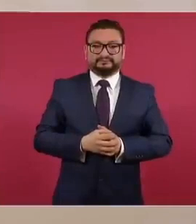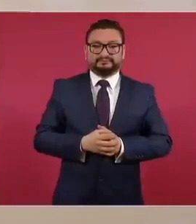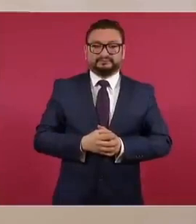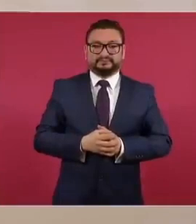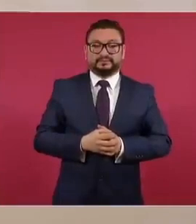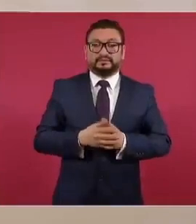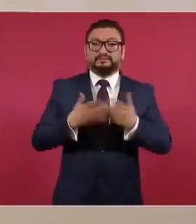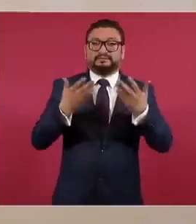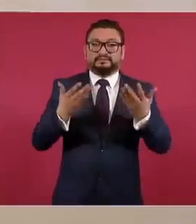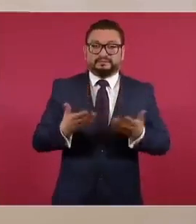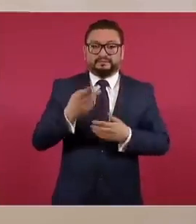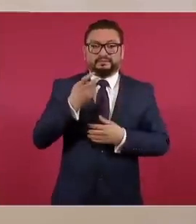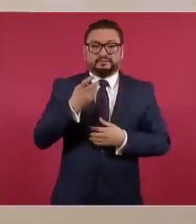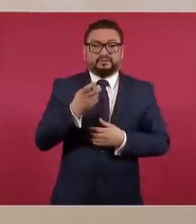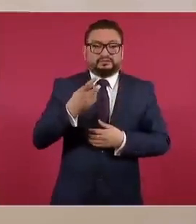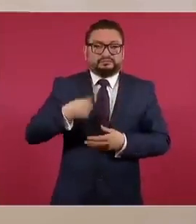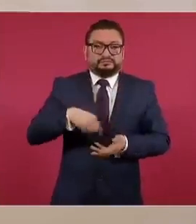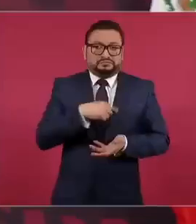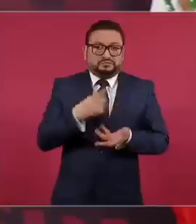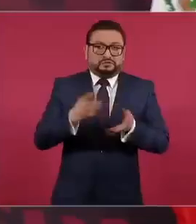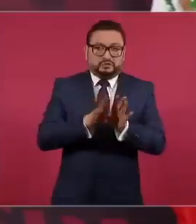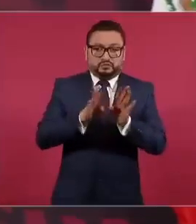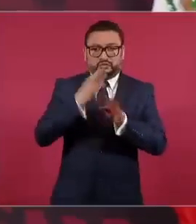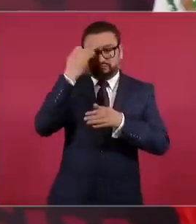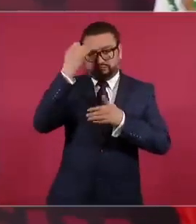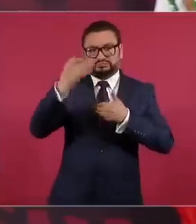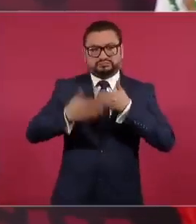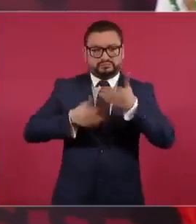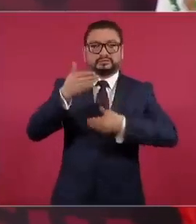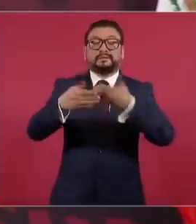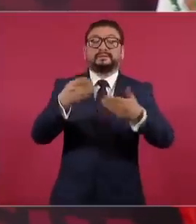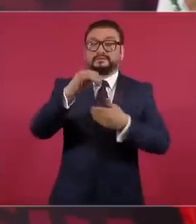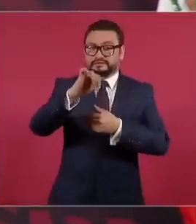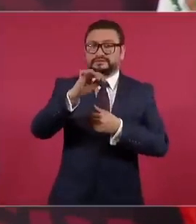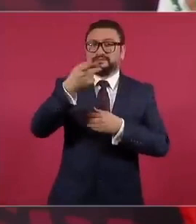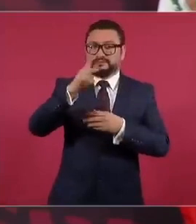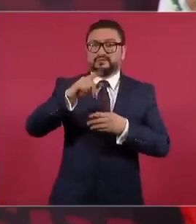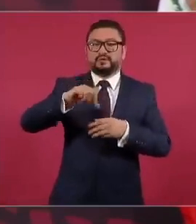¿Cuándo vamos a tener resultados? Pues sí, sí lleva tiempo, pero hay que empezar.